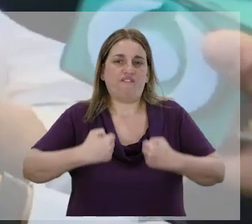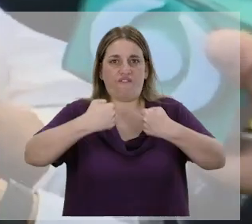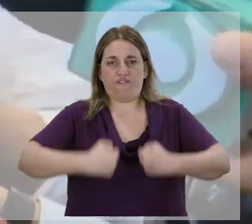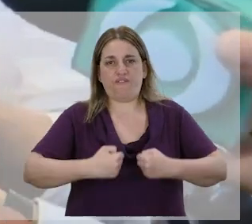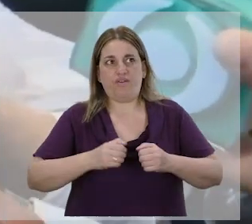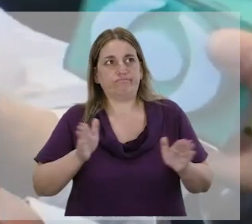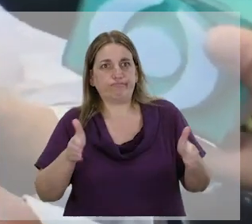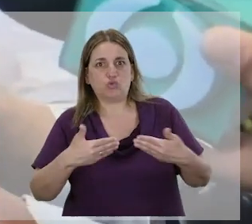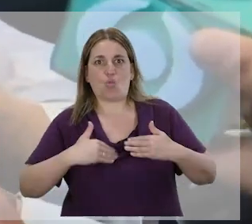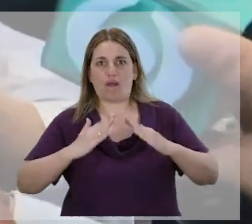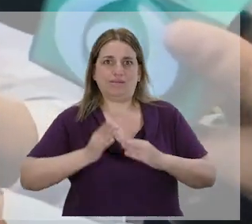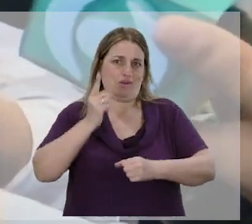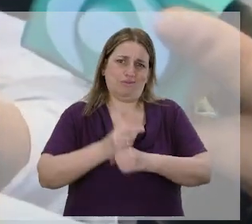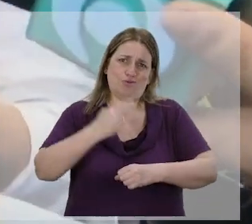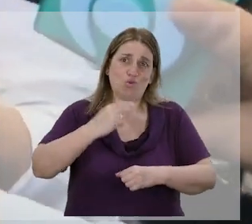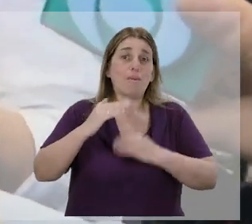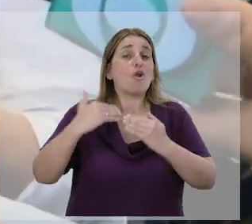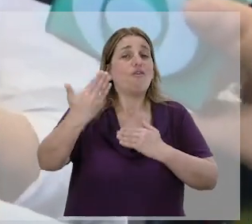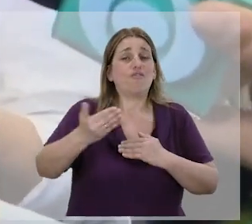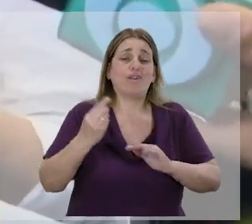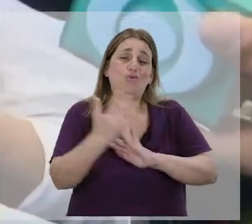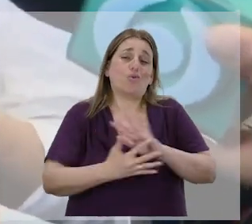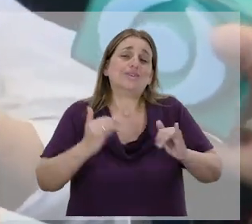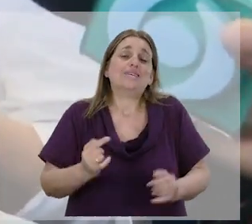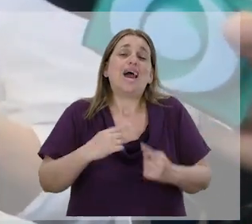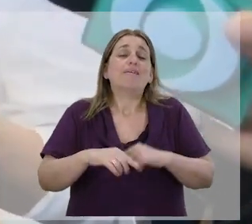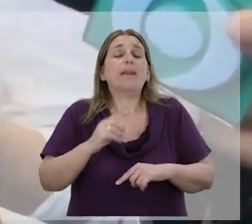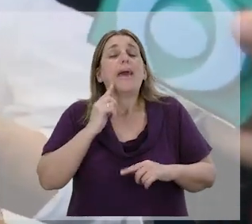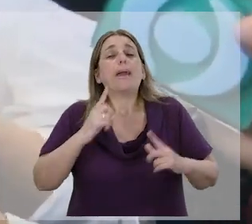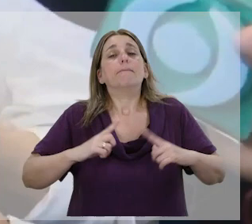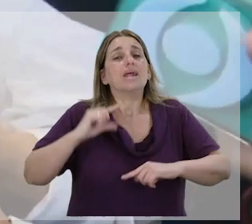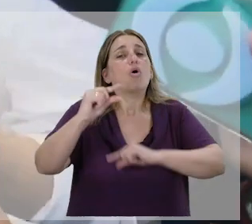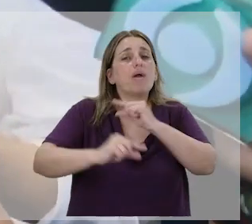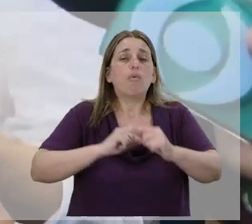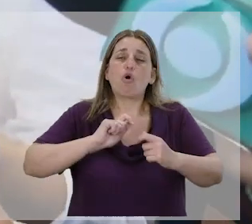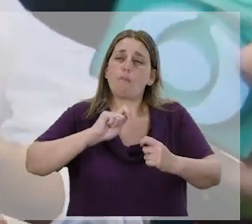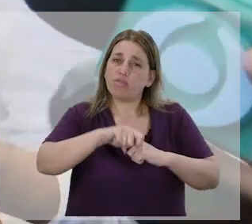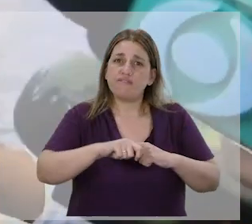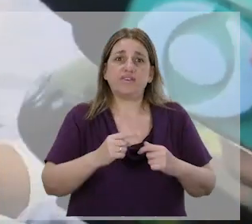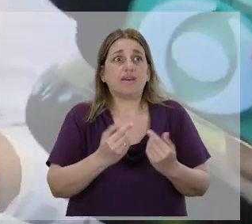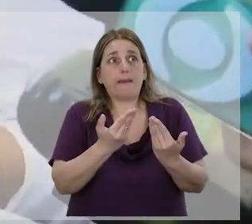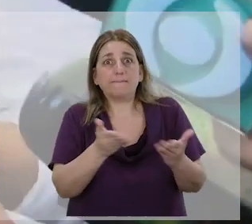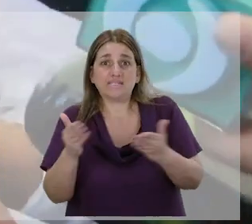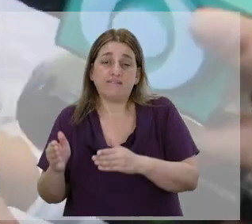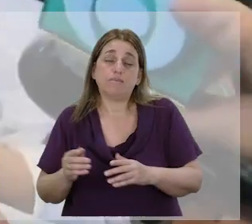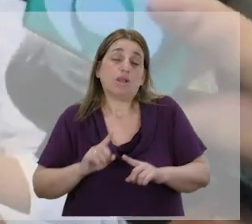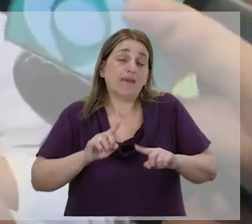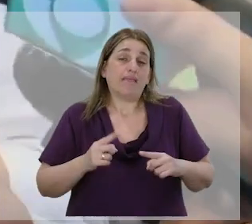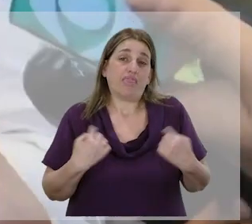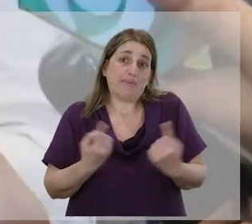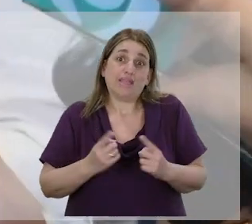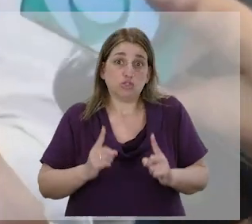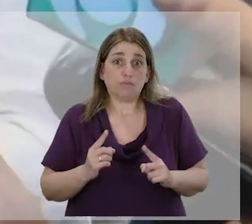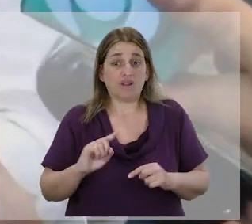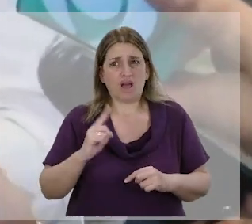nunca declaramos la cuarentena obligatoria, pero fuera del país, lamentablemente, es así. Esperemos que se vaya flexibilizando. Dependerá mucho de